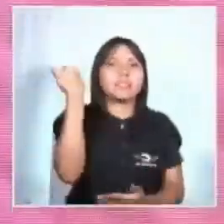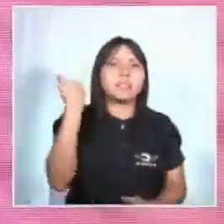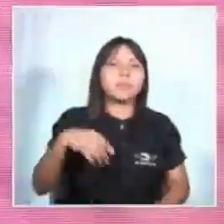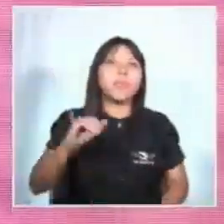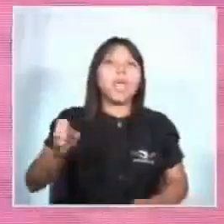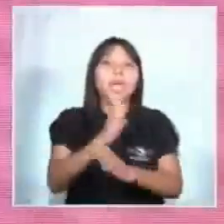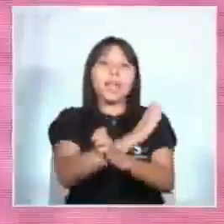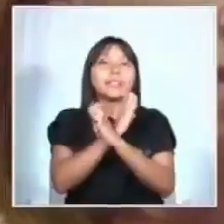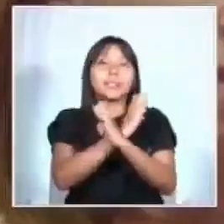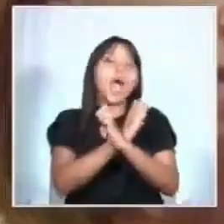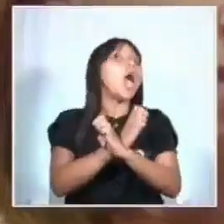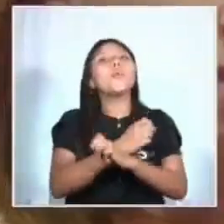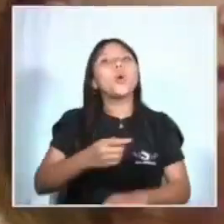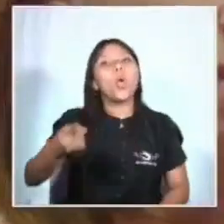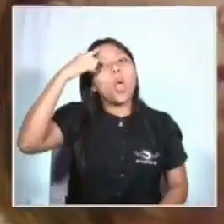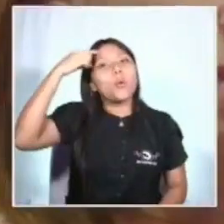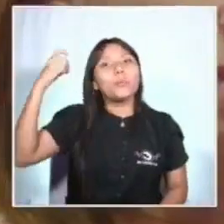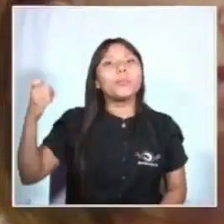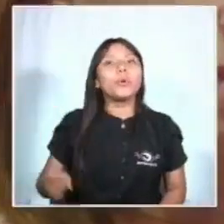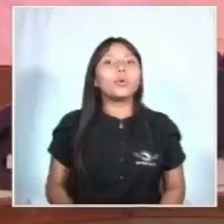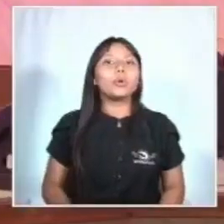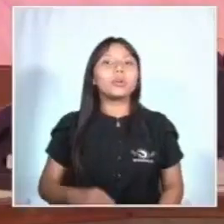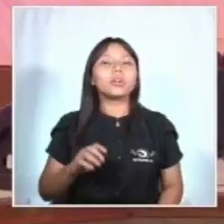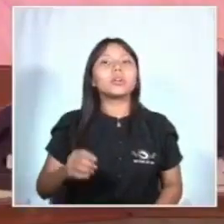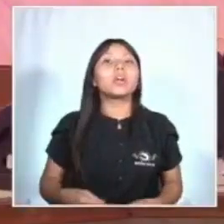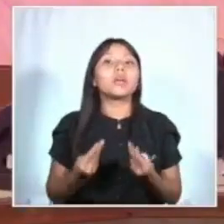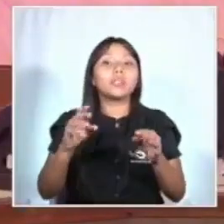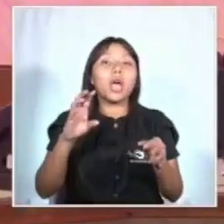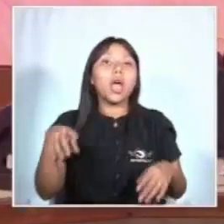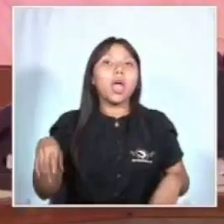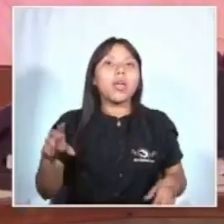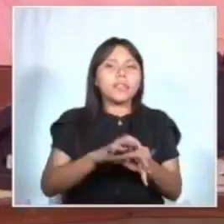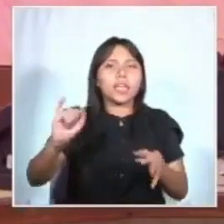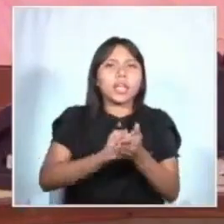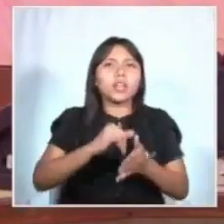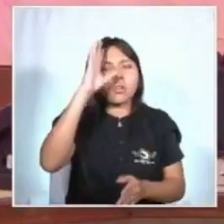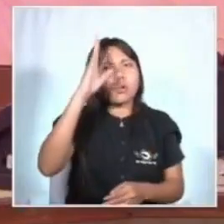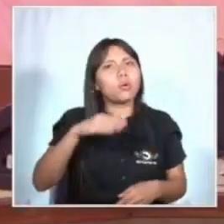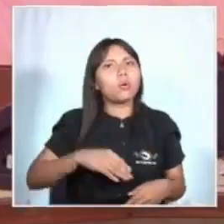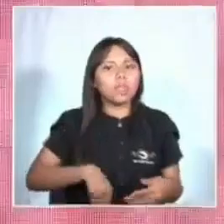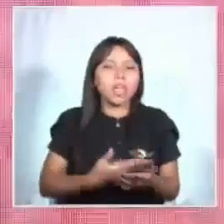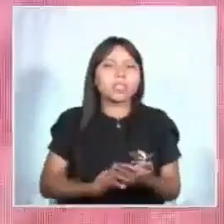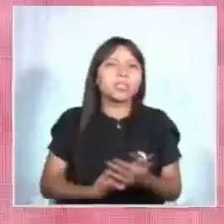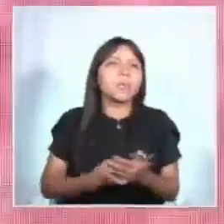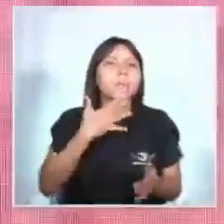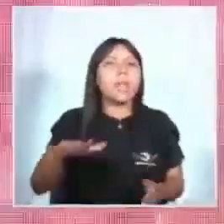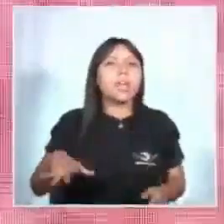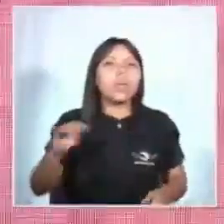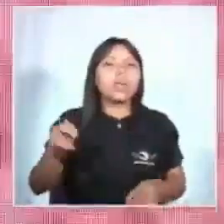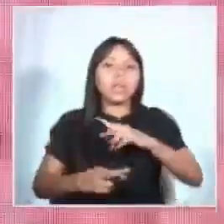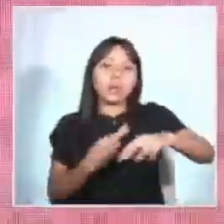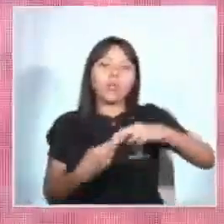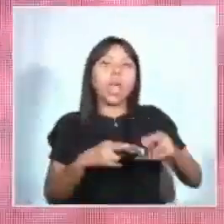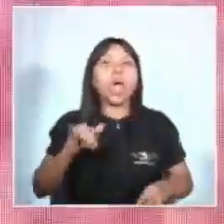El esclavo, por causa de que lo crían insignificante, lo que rodea lo ve